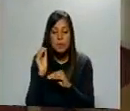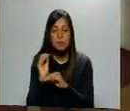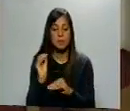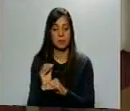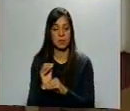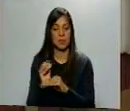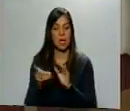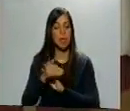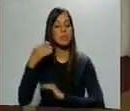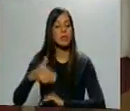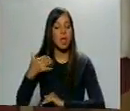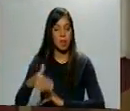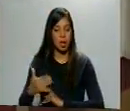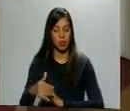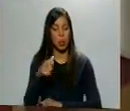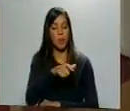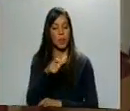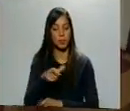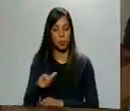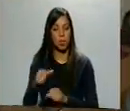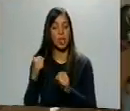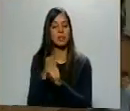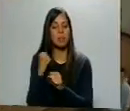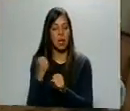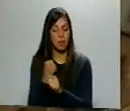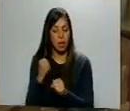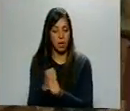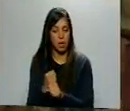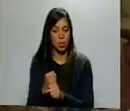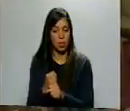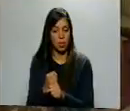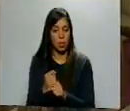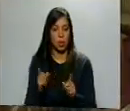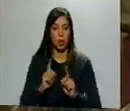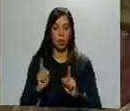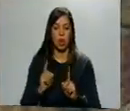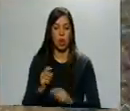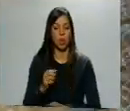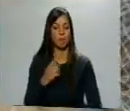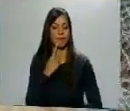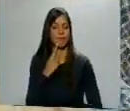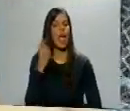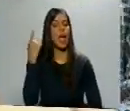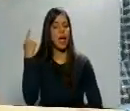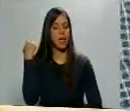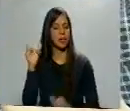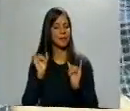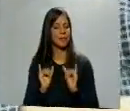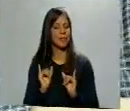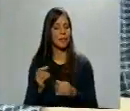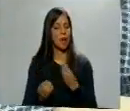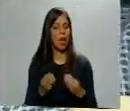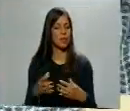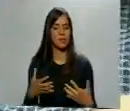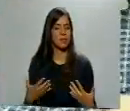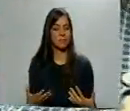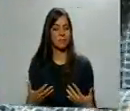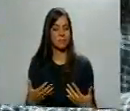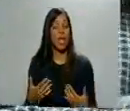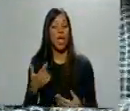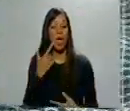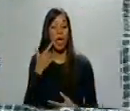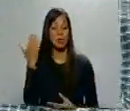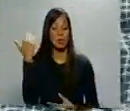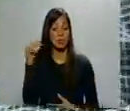el derecho que tienen los trabajadores y las trabajadoras. No lo hacemos como se hacía aquí en otras instancias, en otro momento de la